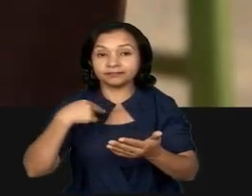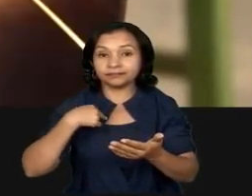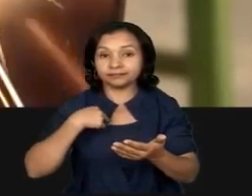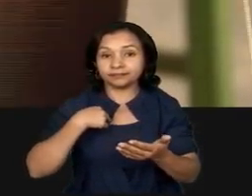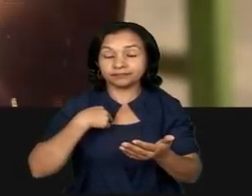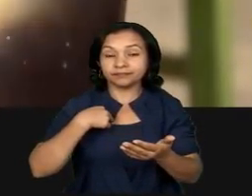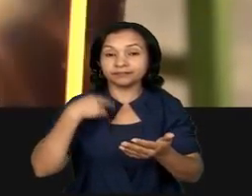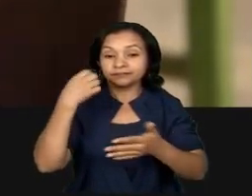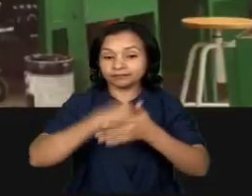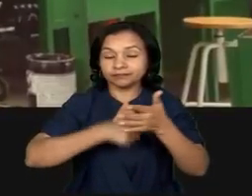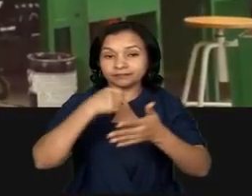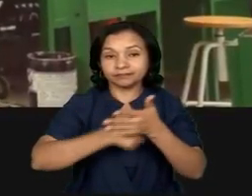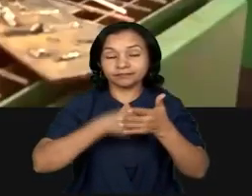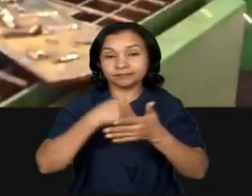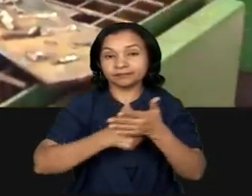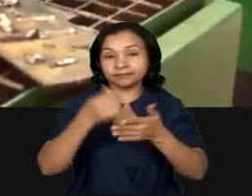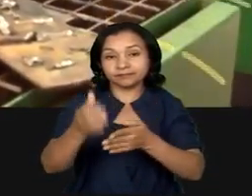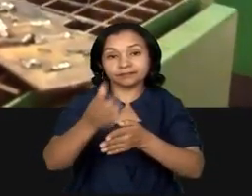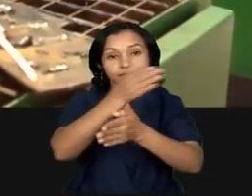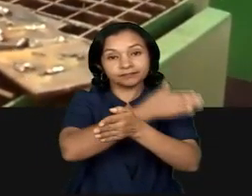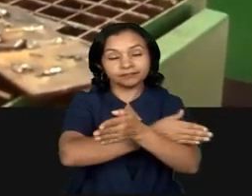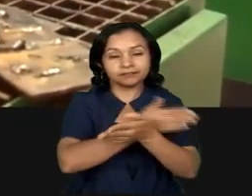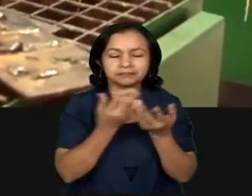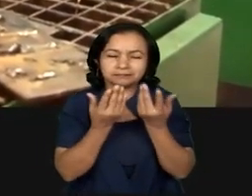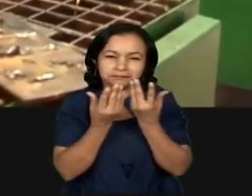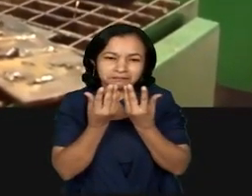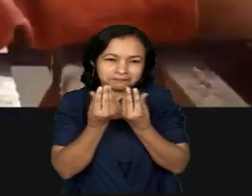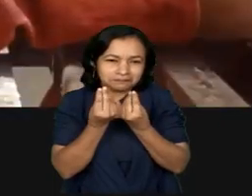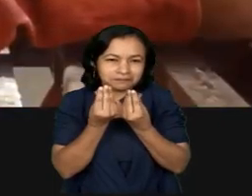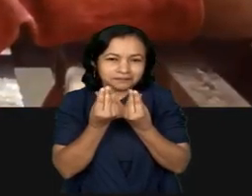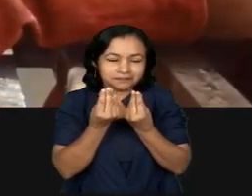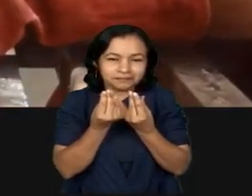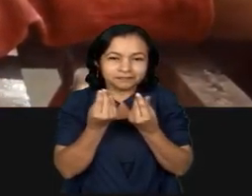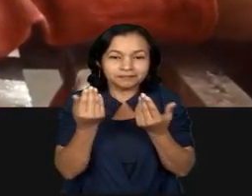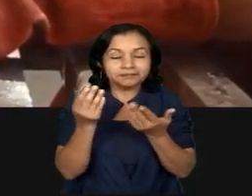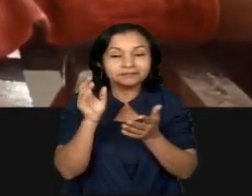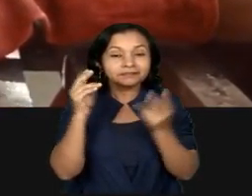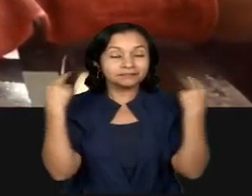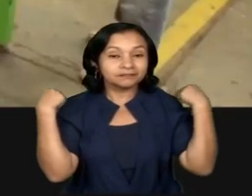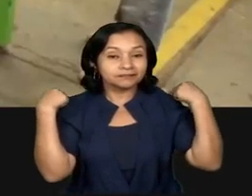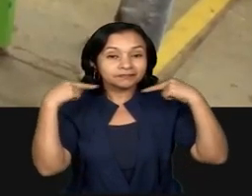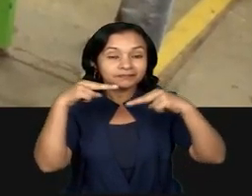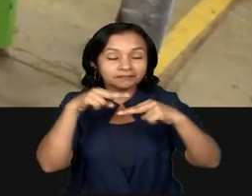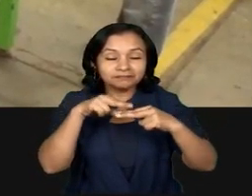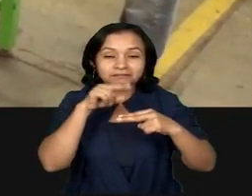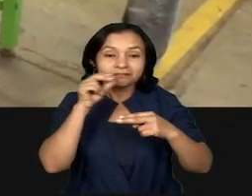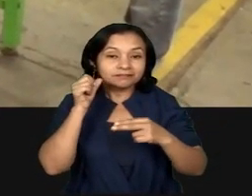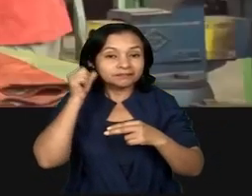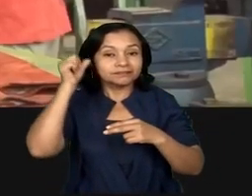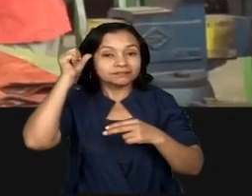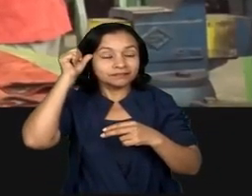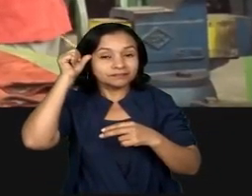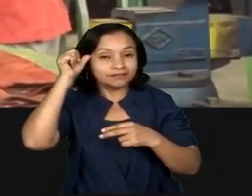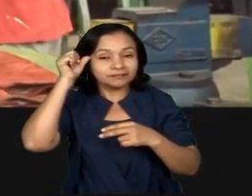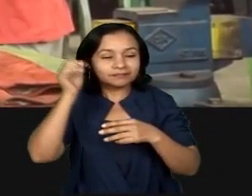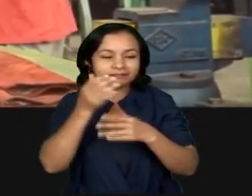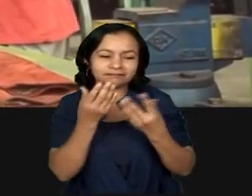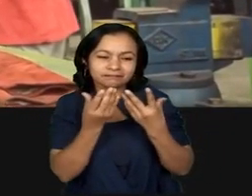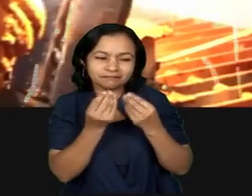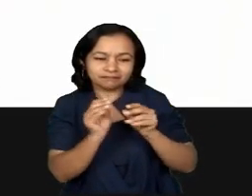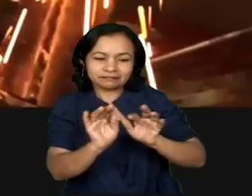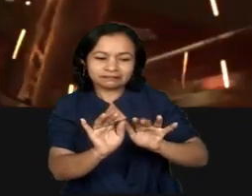los desafíos regionales, que es el temor que tienen una generación de docentes formados en la era no digital